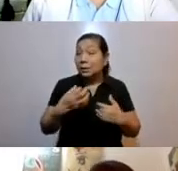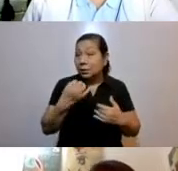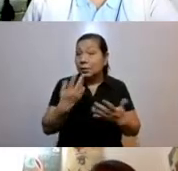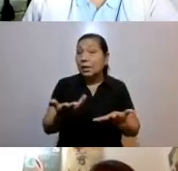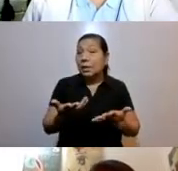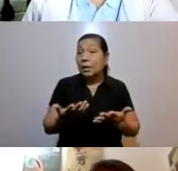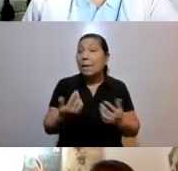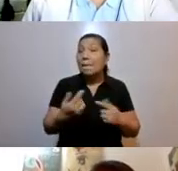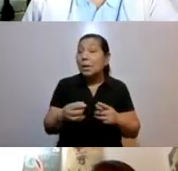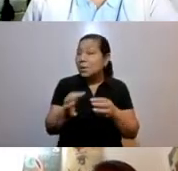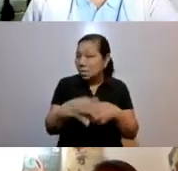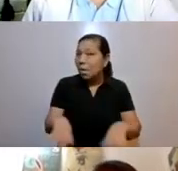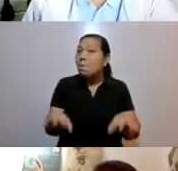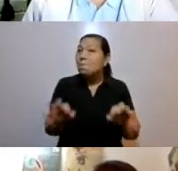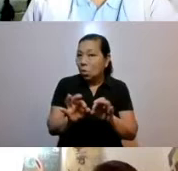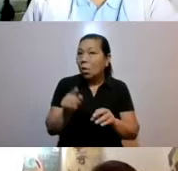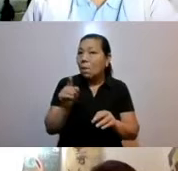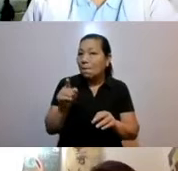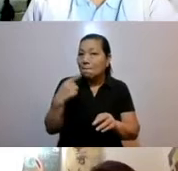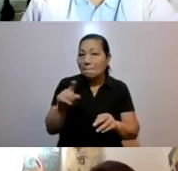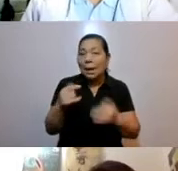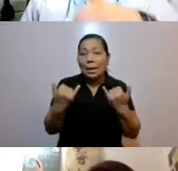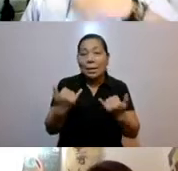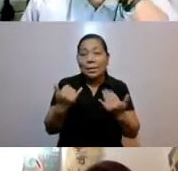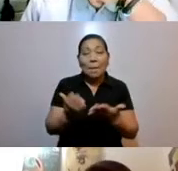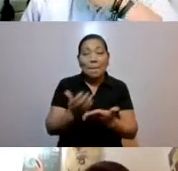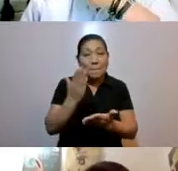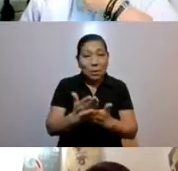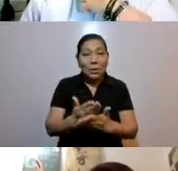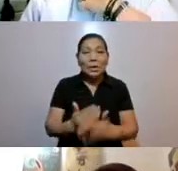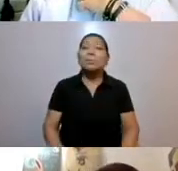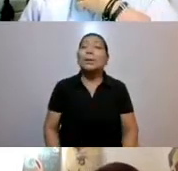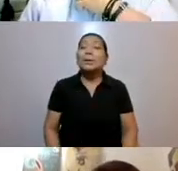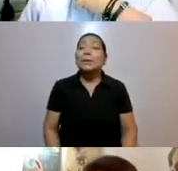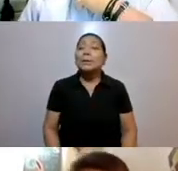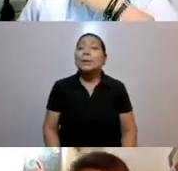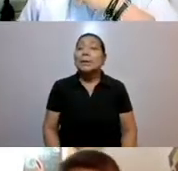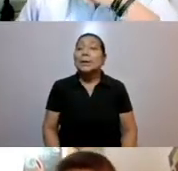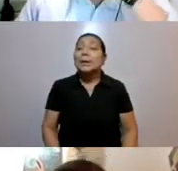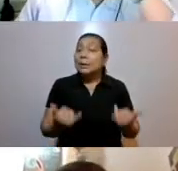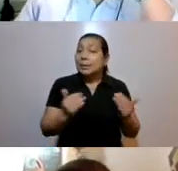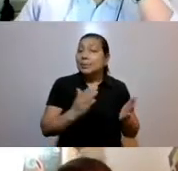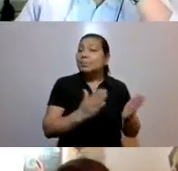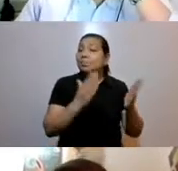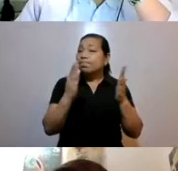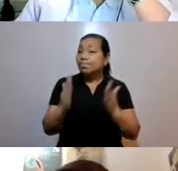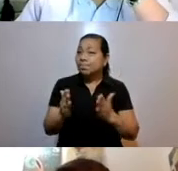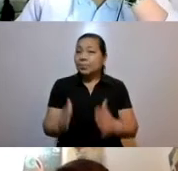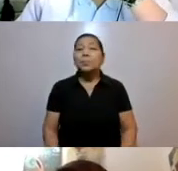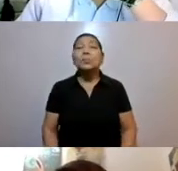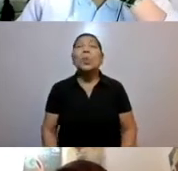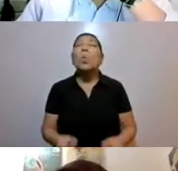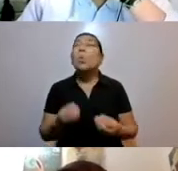oral ha sido tan importante para este problema, para esta enfermedad. Ahora, las causas